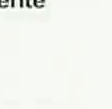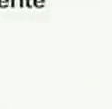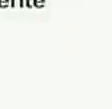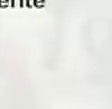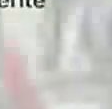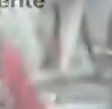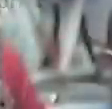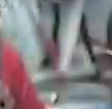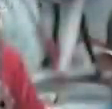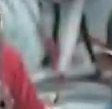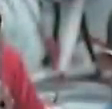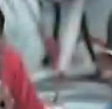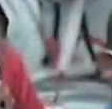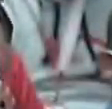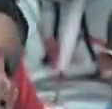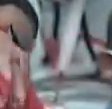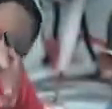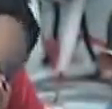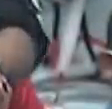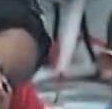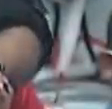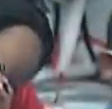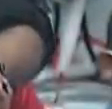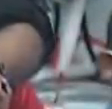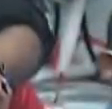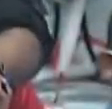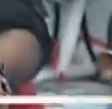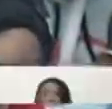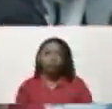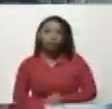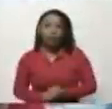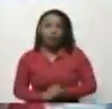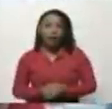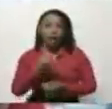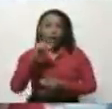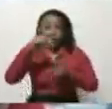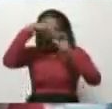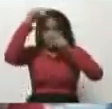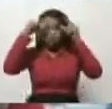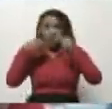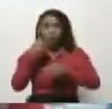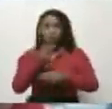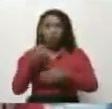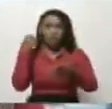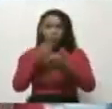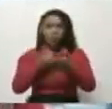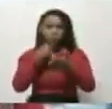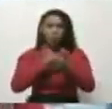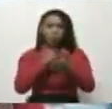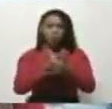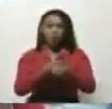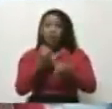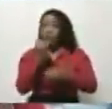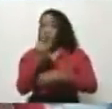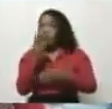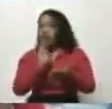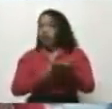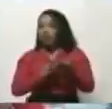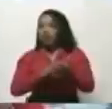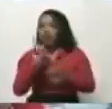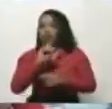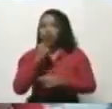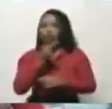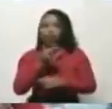lo dijo, vivir rectamente. También el Che Guevara lo insistió tanto. ¿Y cuántas veces no nos lo dijo